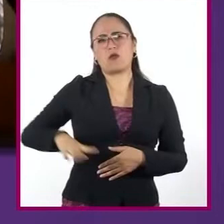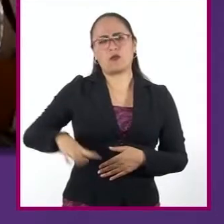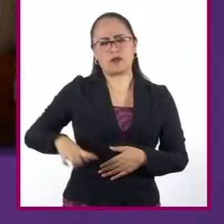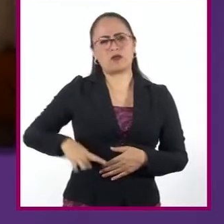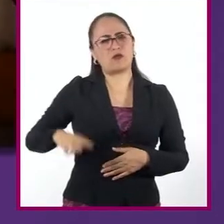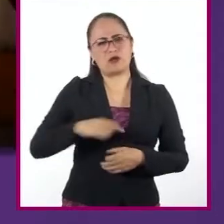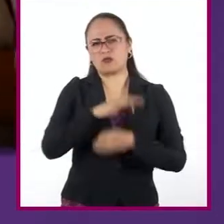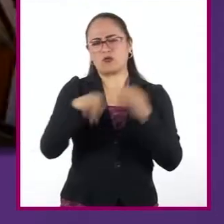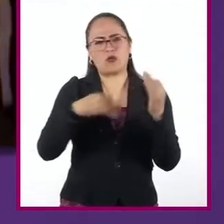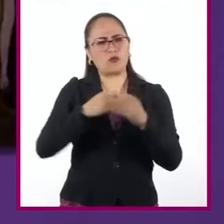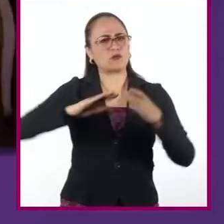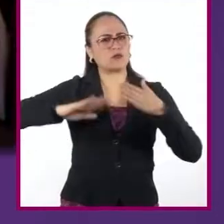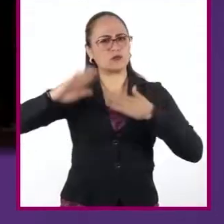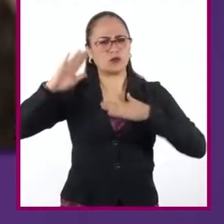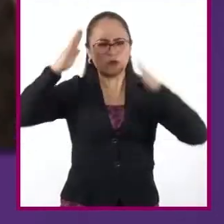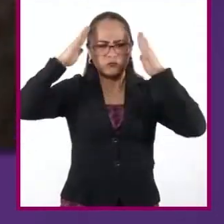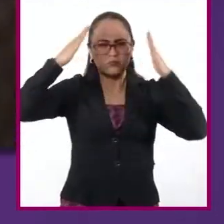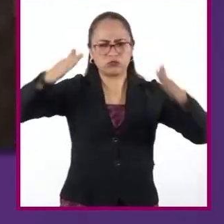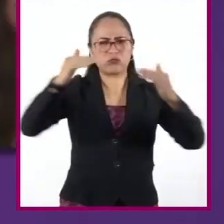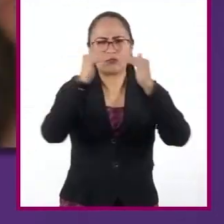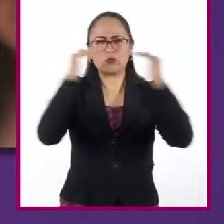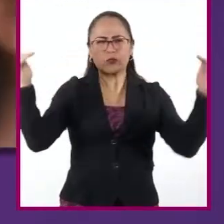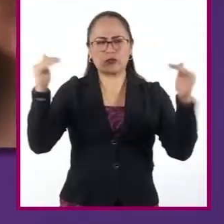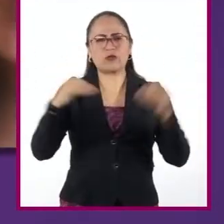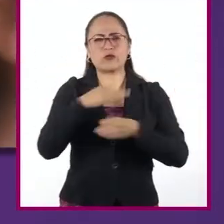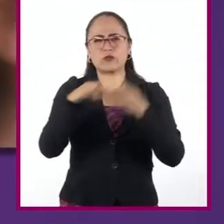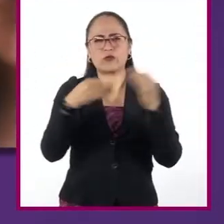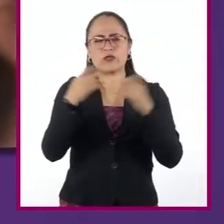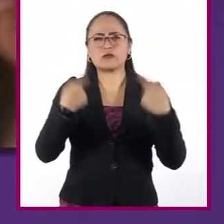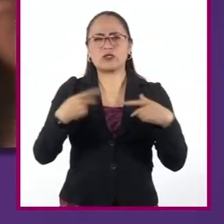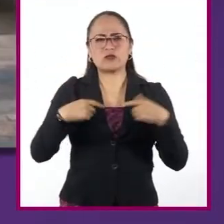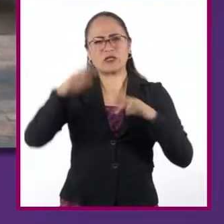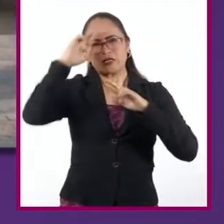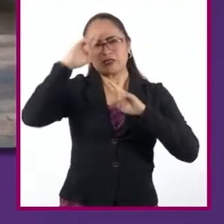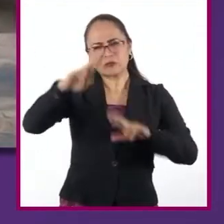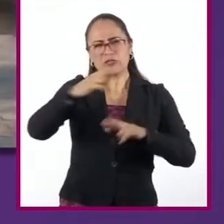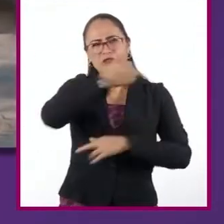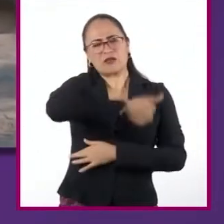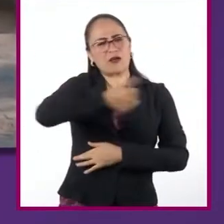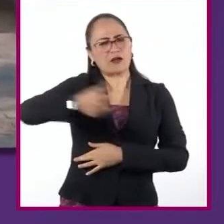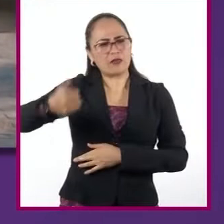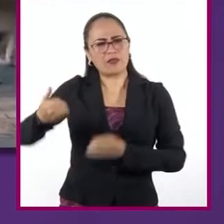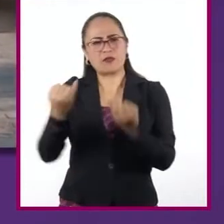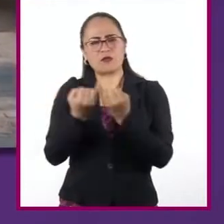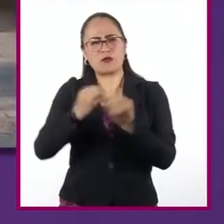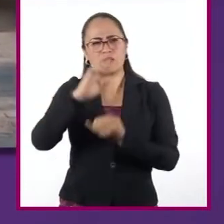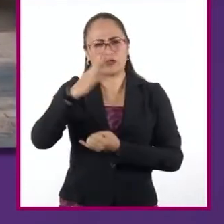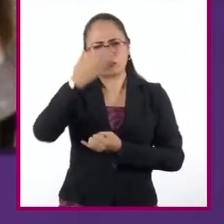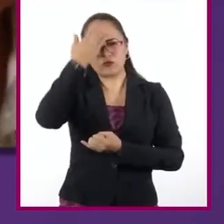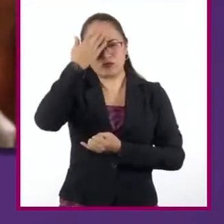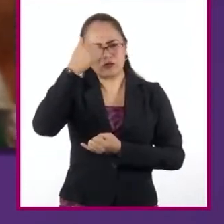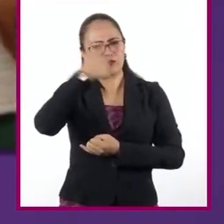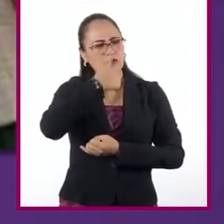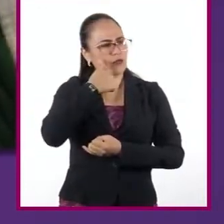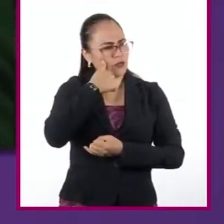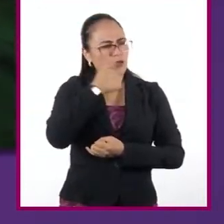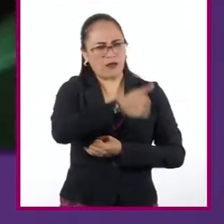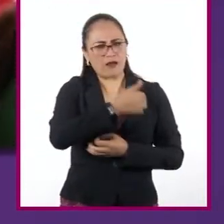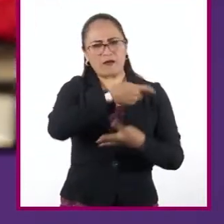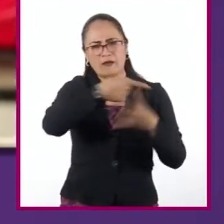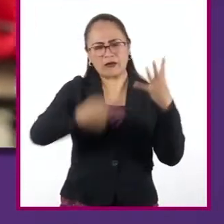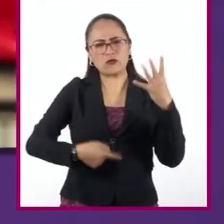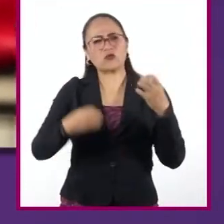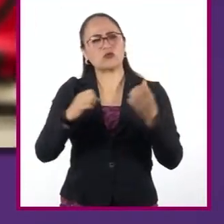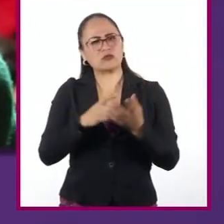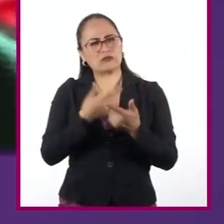ciudadanos por igual el mismo estatus. Todos los ciudadanos deben tener respeto propio y ser reconocidos por todos los demás ciudadanos como sujetos con